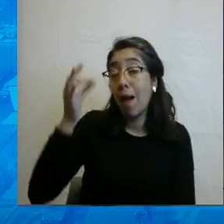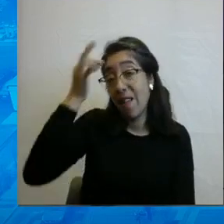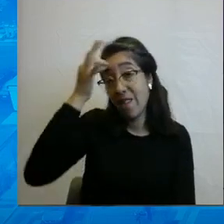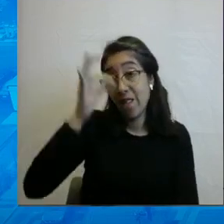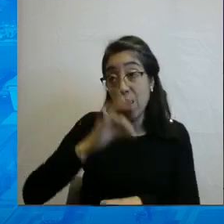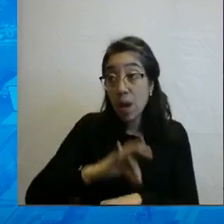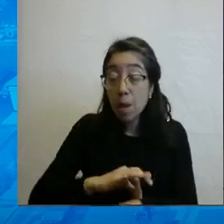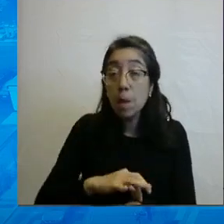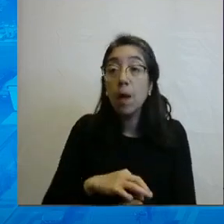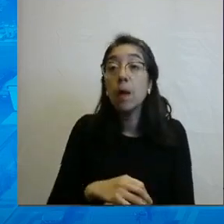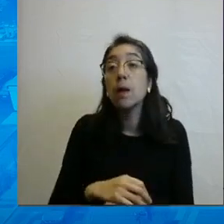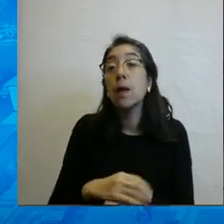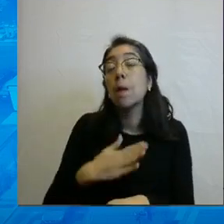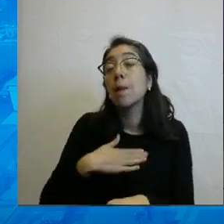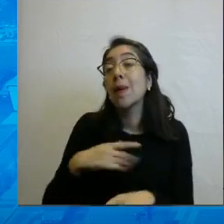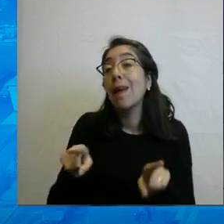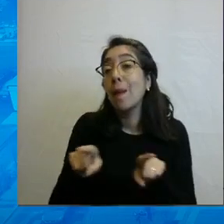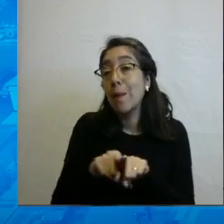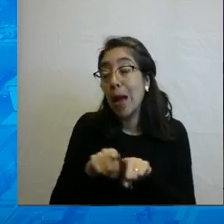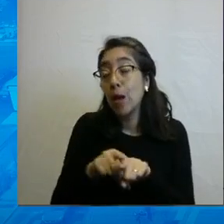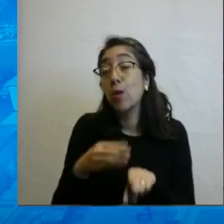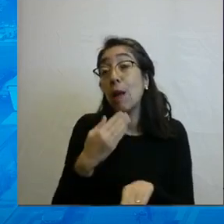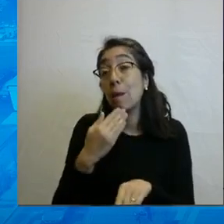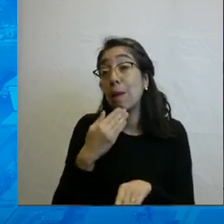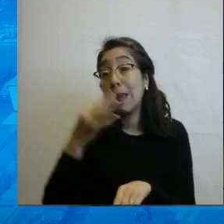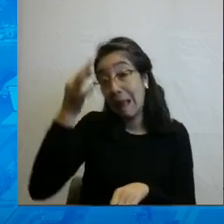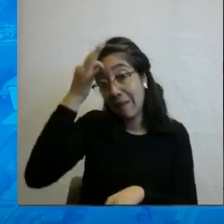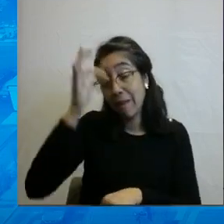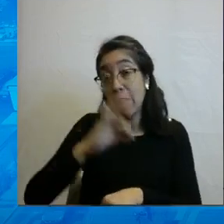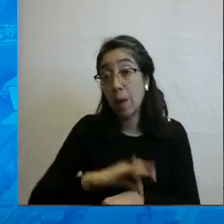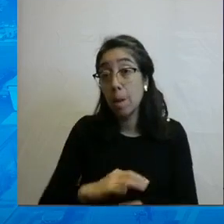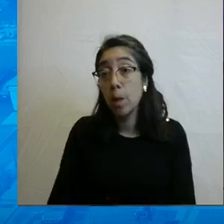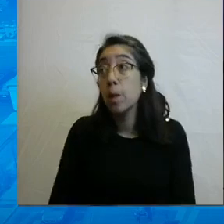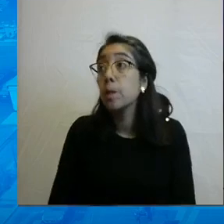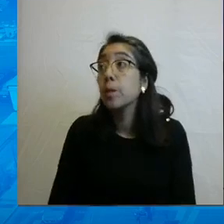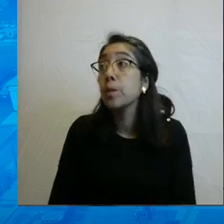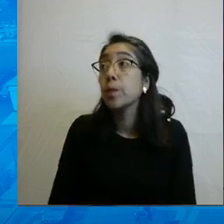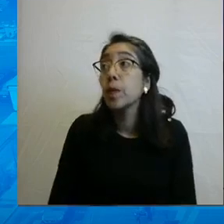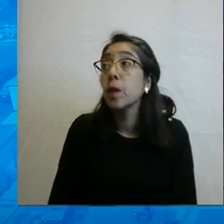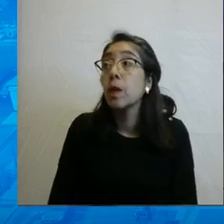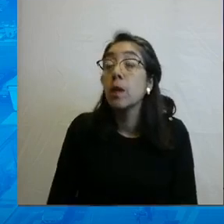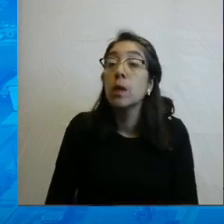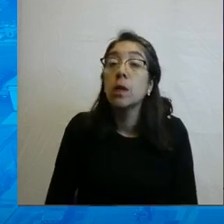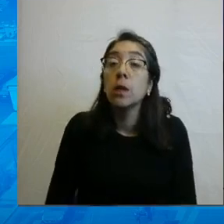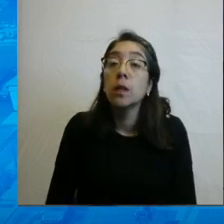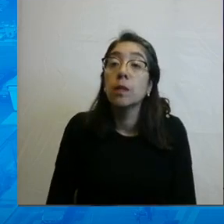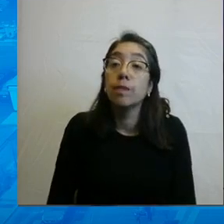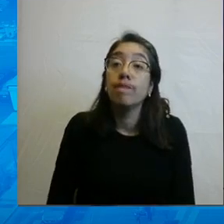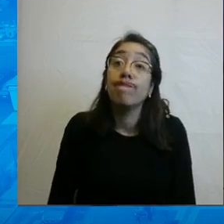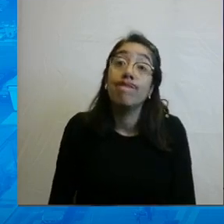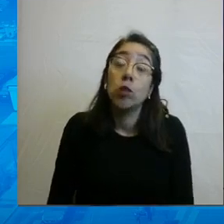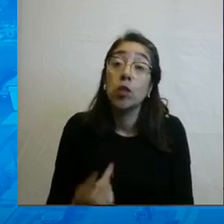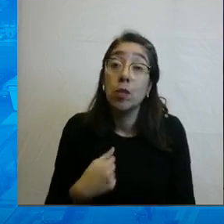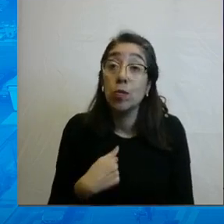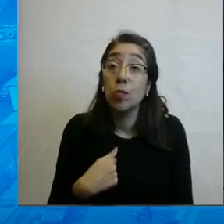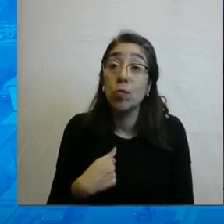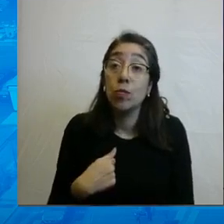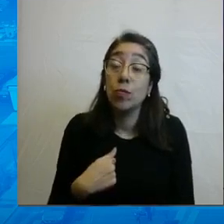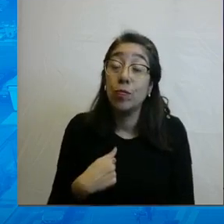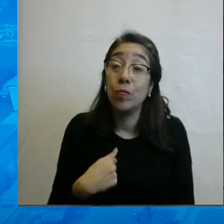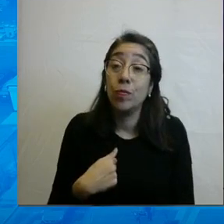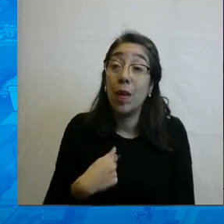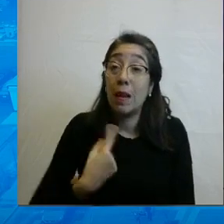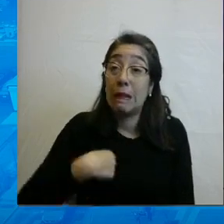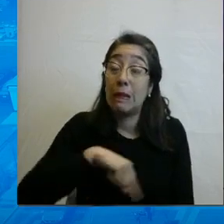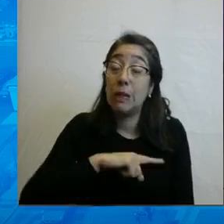crónica, y en estos momentos no debería estar aquí porque mi hermano está súper enfermo y tenemos que estarlo cuidando. Y resulta que para nosotros